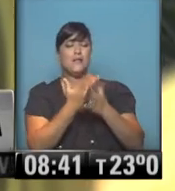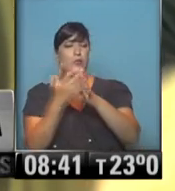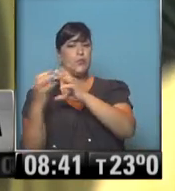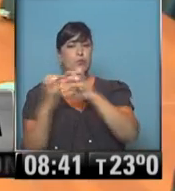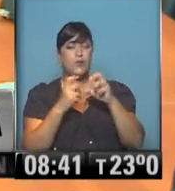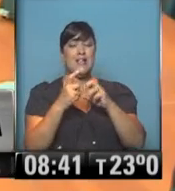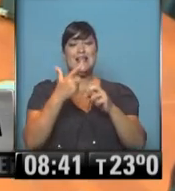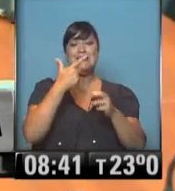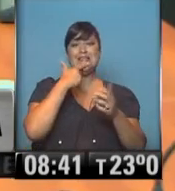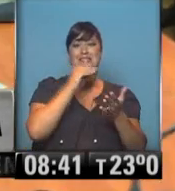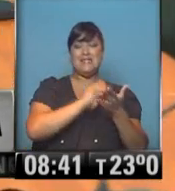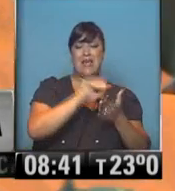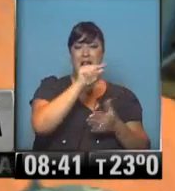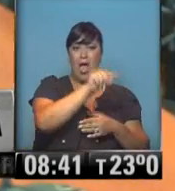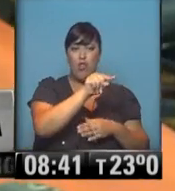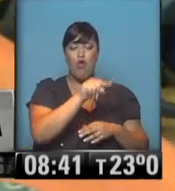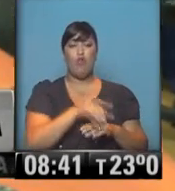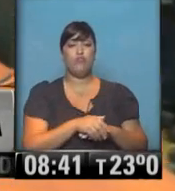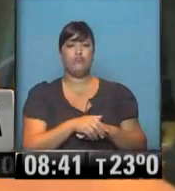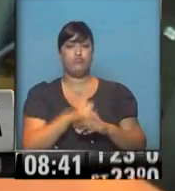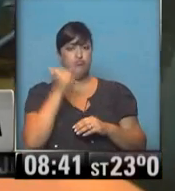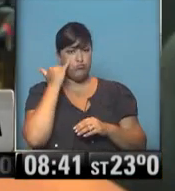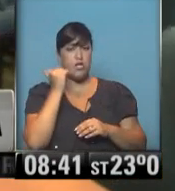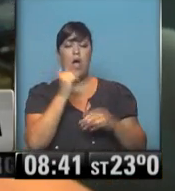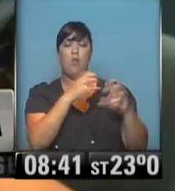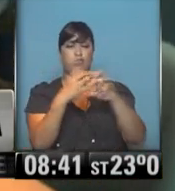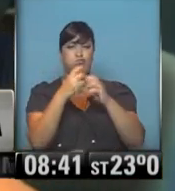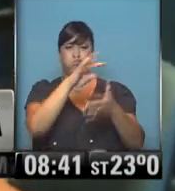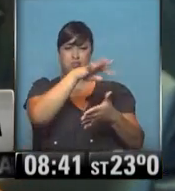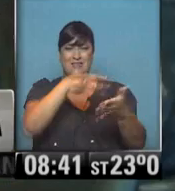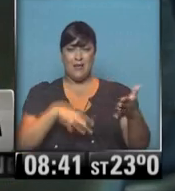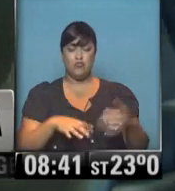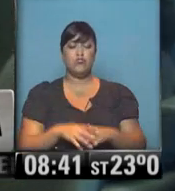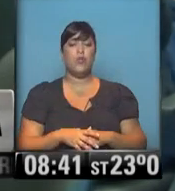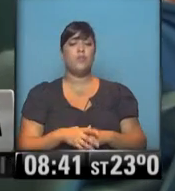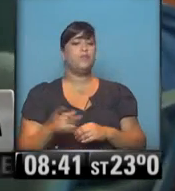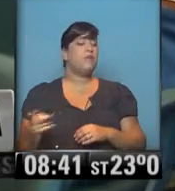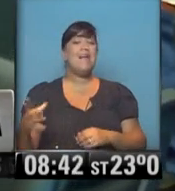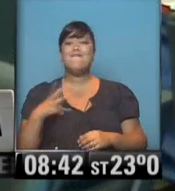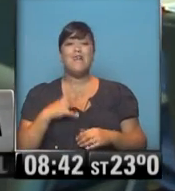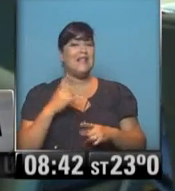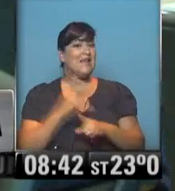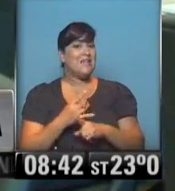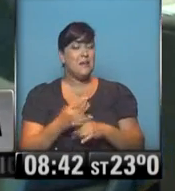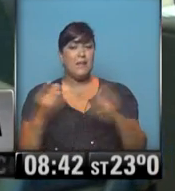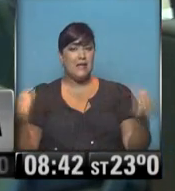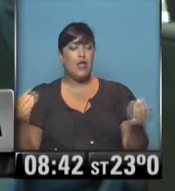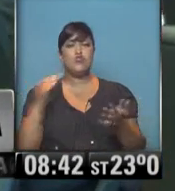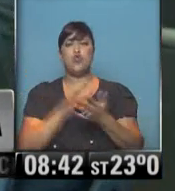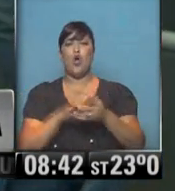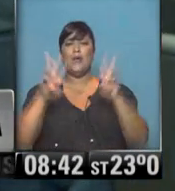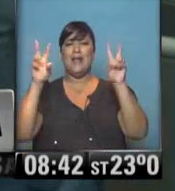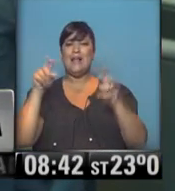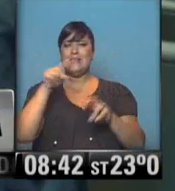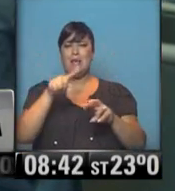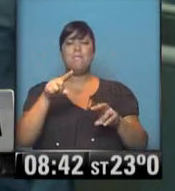senado eh se vieron reflejadas en el texto lo que queda siempre ahí pendiente es el tema de